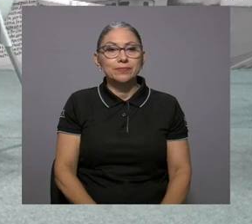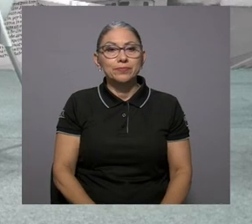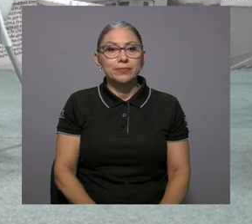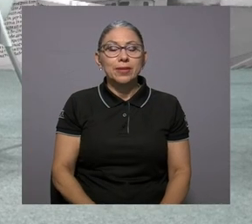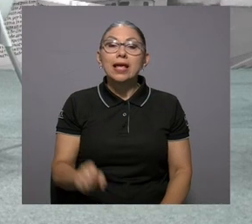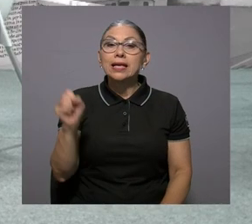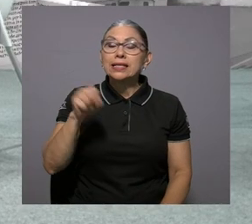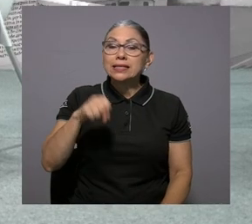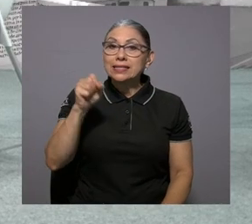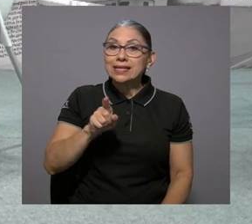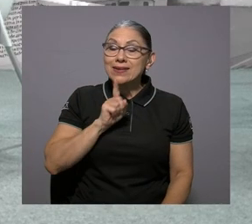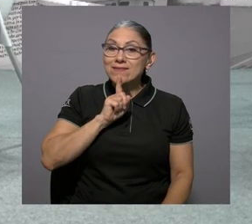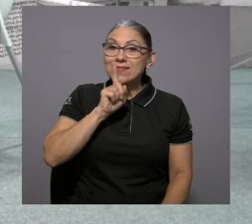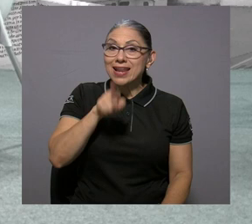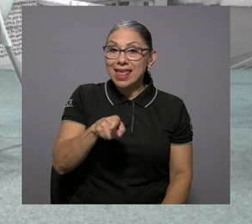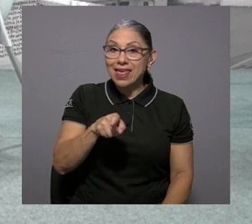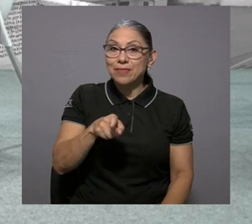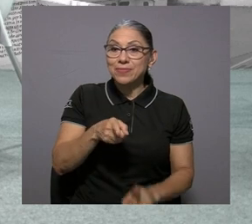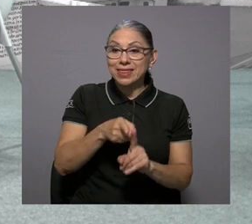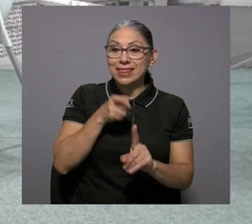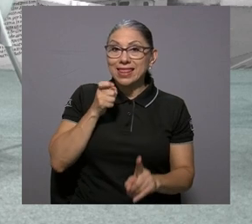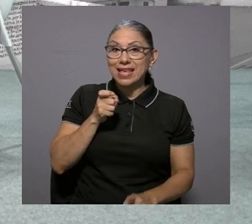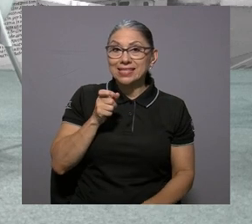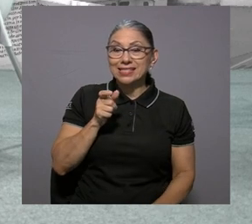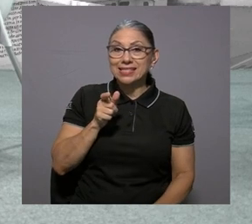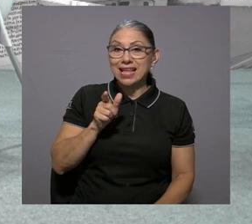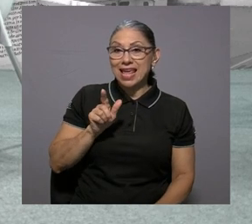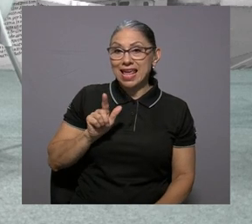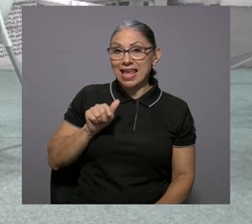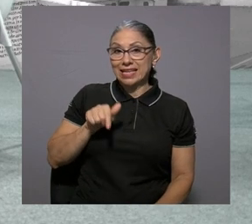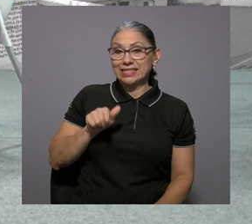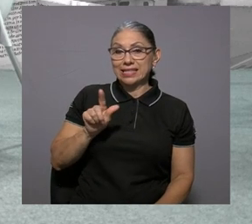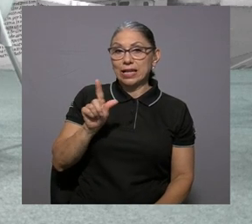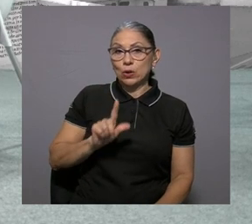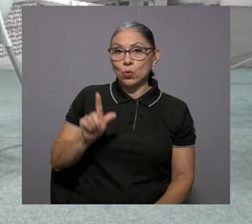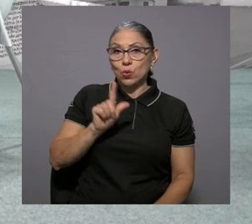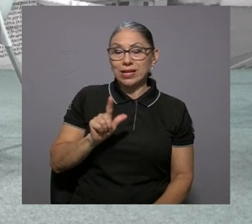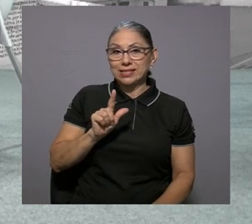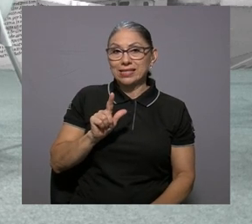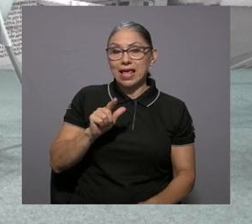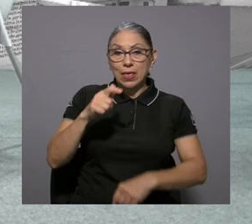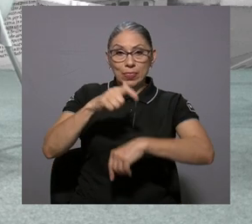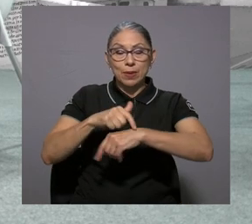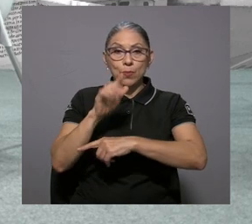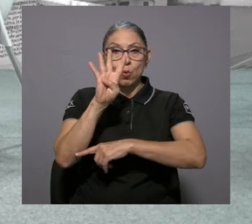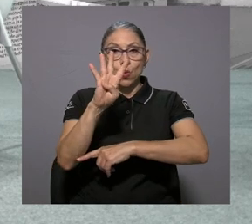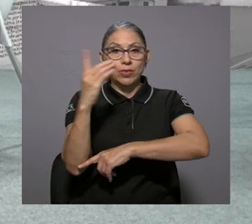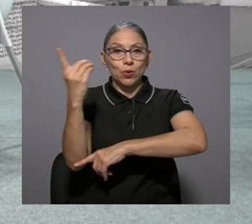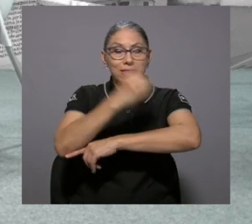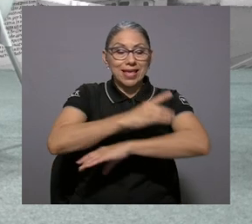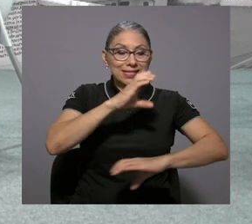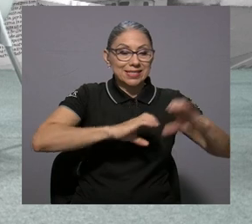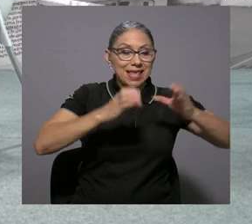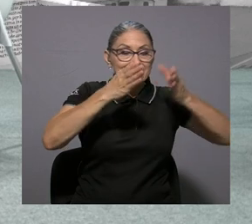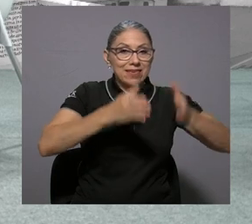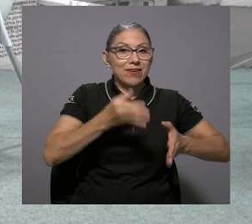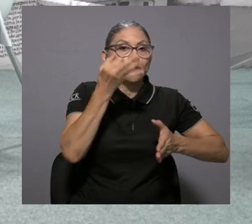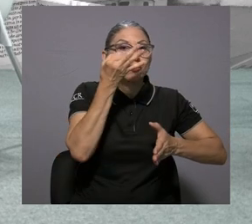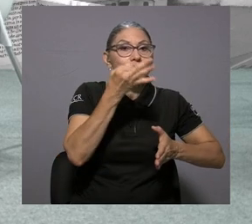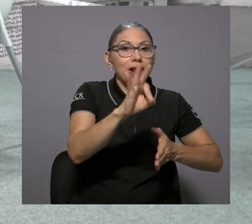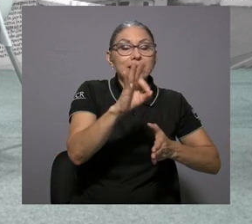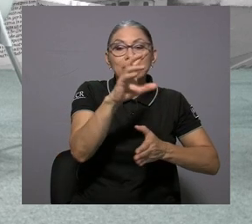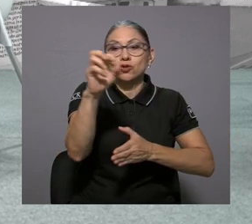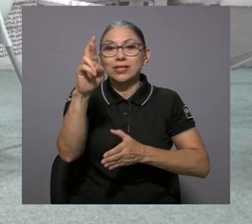realidad desde este lunes, durante 4 días, los científicos franceses, costarricenses, pero también de otros países,